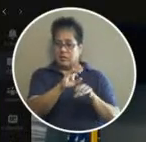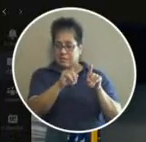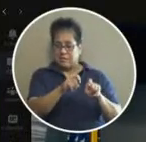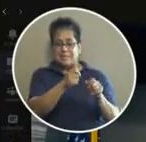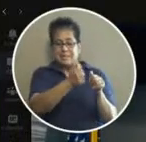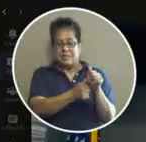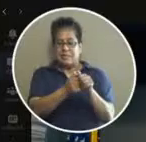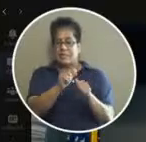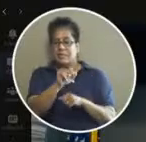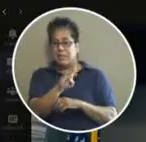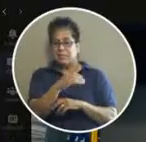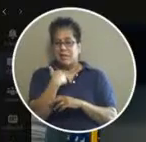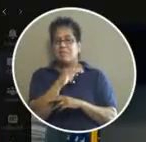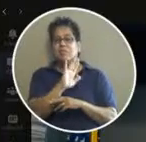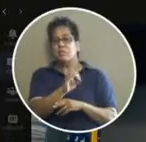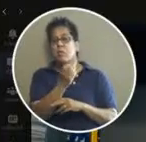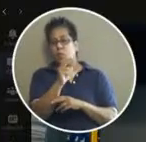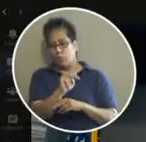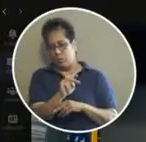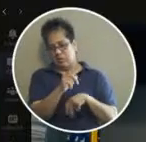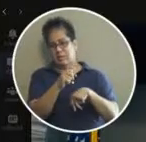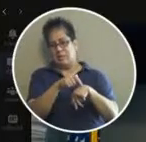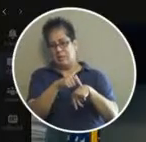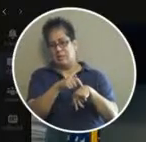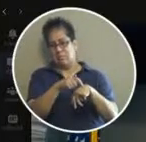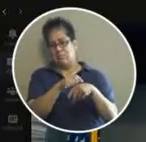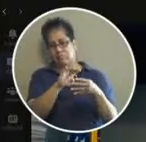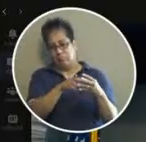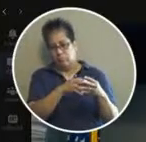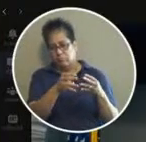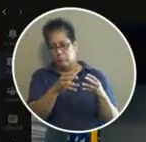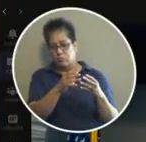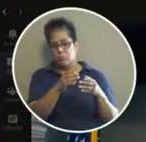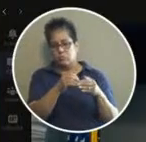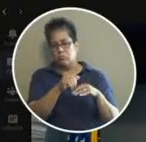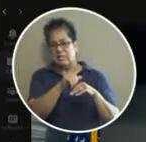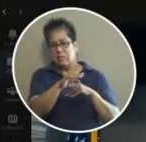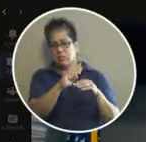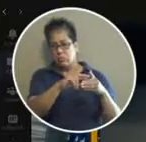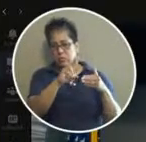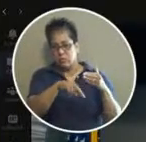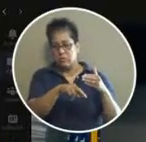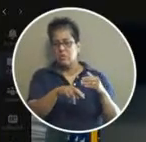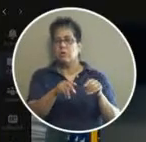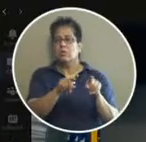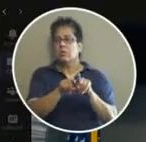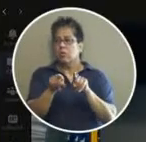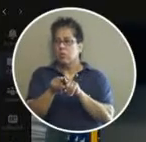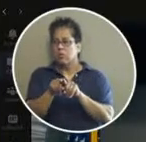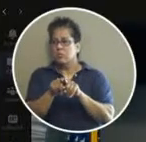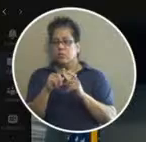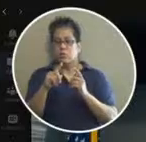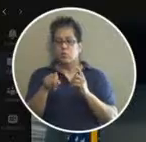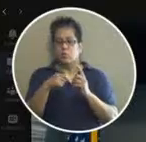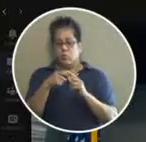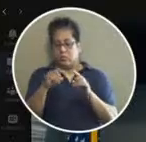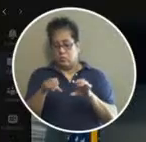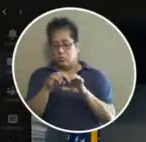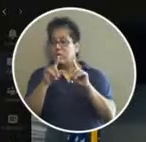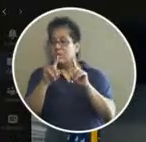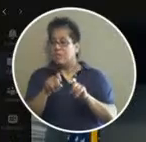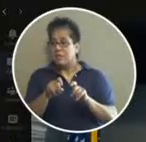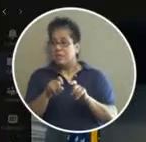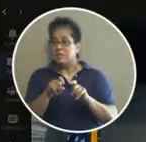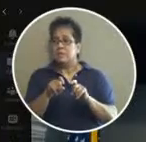tiene su tiempo en el cual reporta el resultado. Muchas de las ocasiones también, cuando el Estado hace las pruebas,